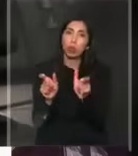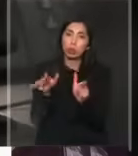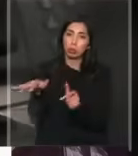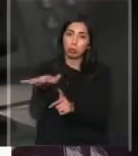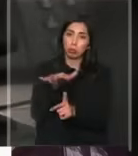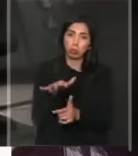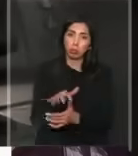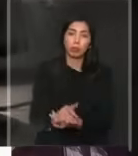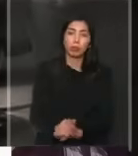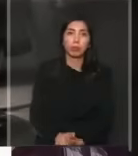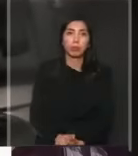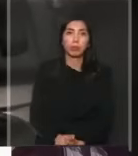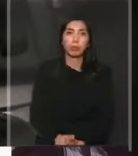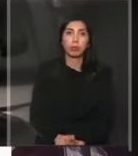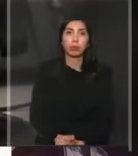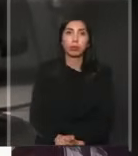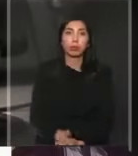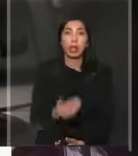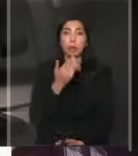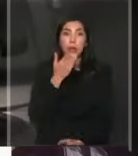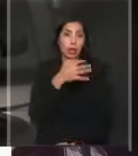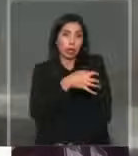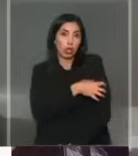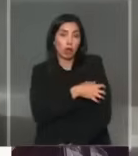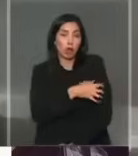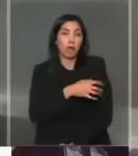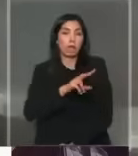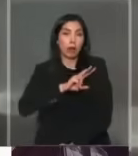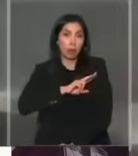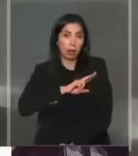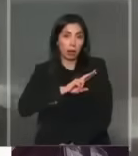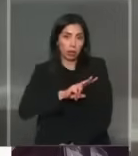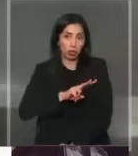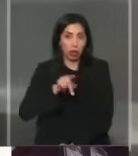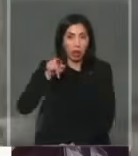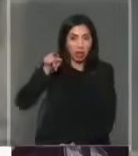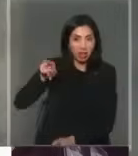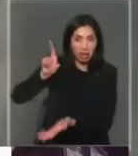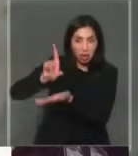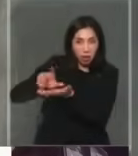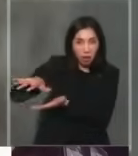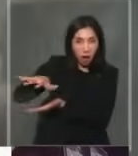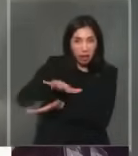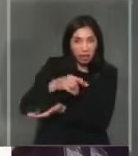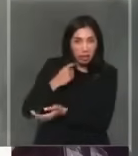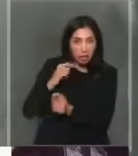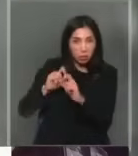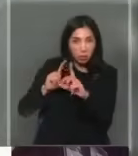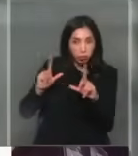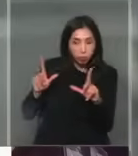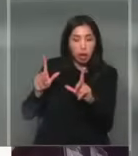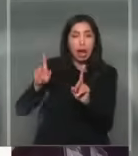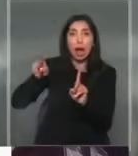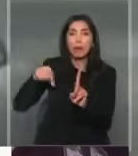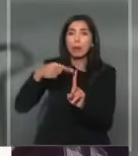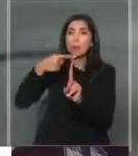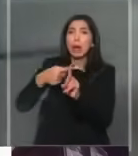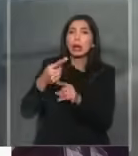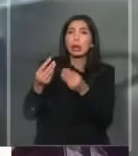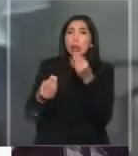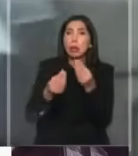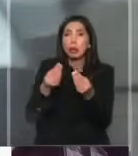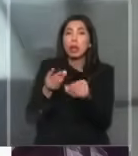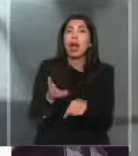vertederos, en especial en la región de Valparaíso, pero este puntualmente tiene ese elemento adicional, aquel crimen